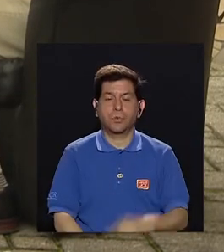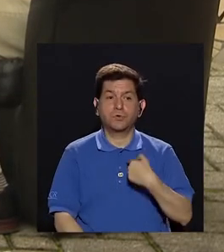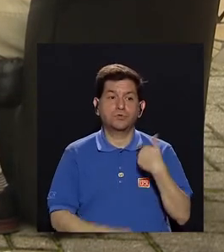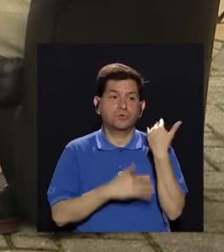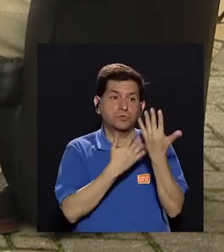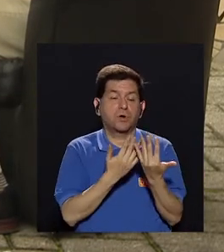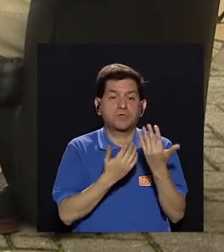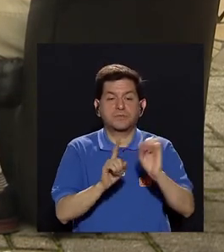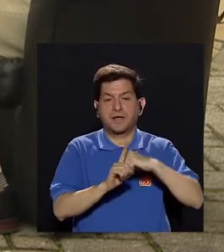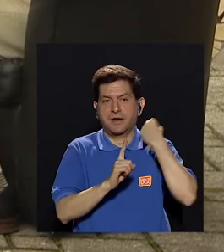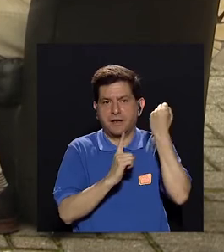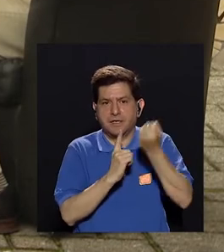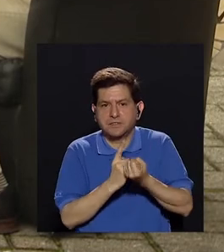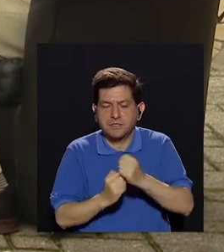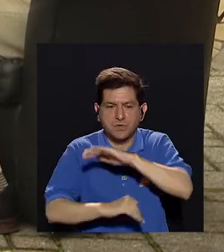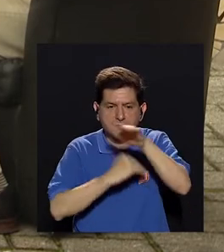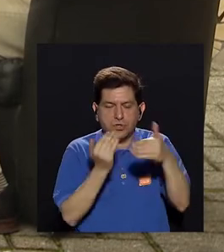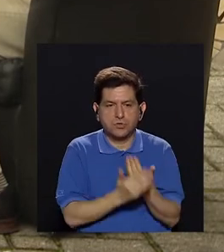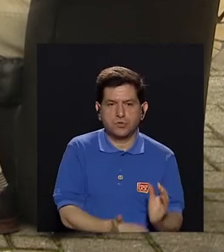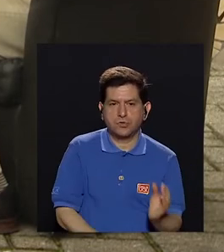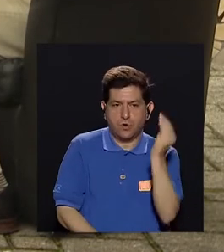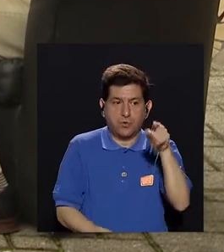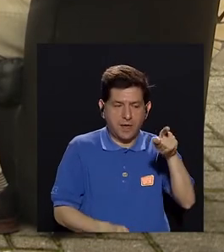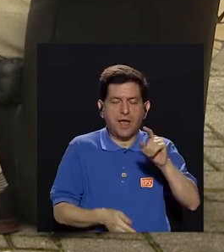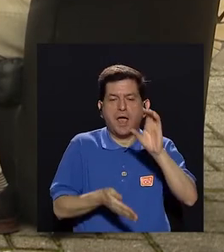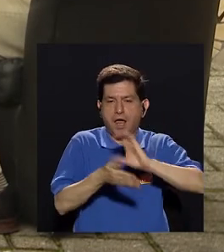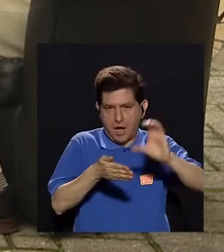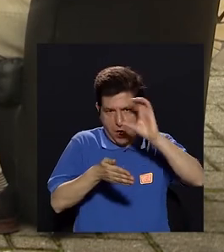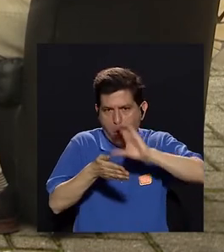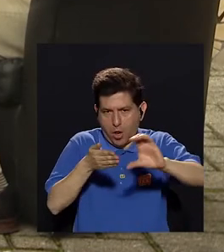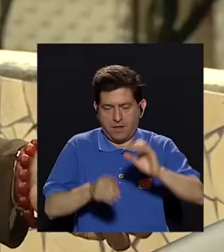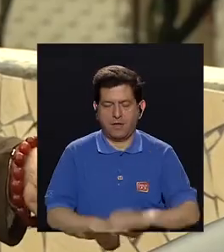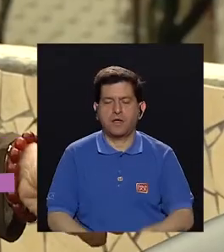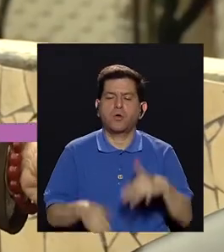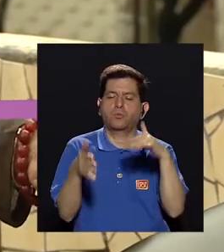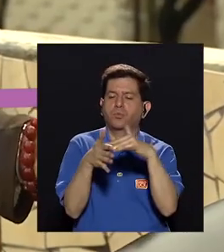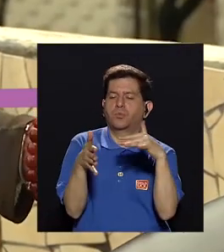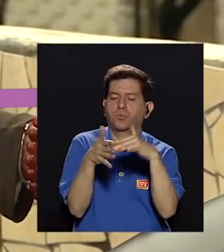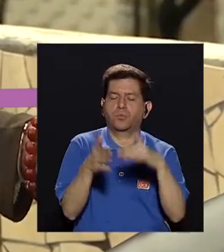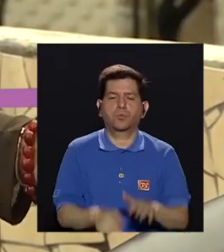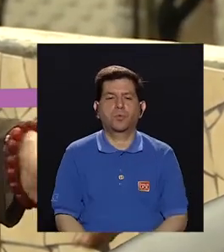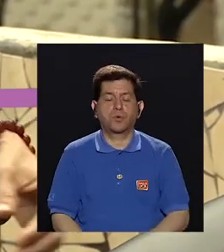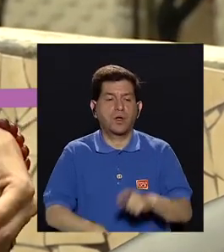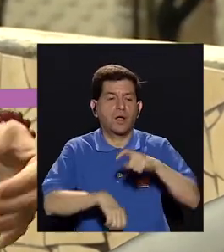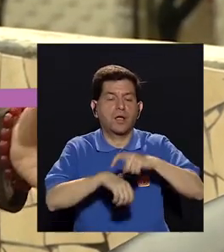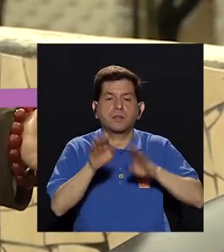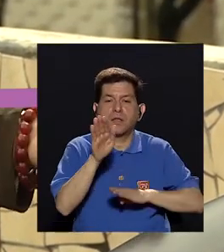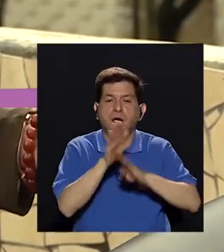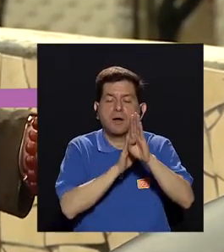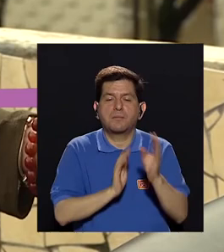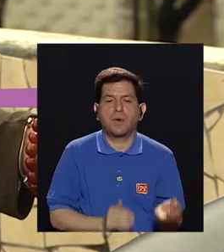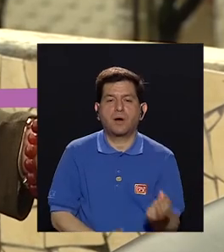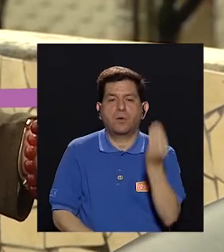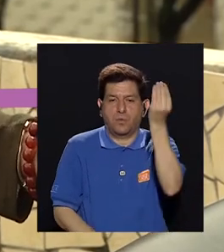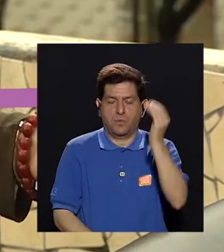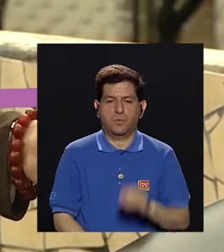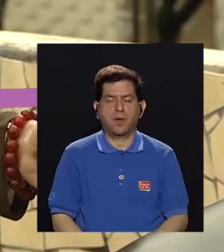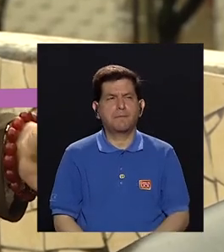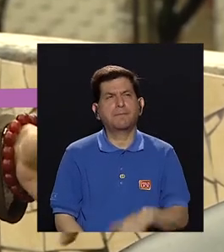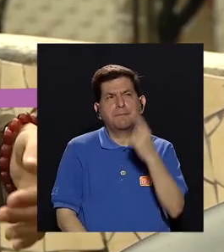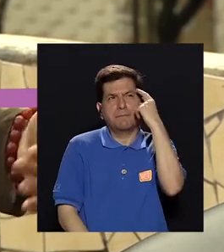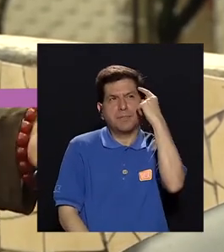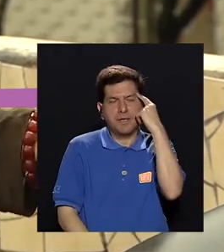yo esperaría en condiciones ideales que todas las chicas estuvieran en el colegio, estudiando, en sus etapas de desarrollo